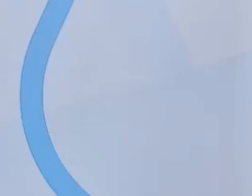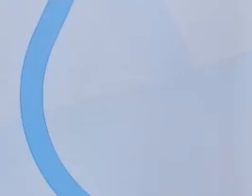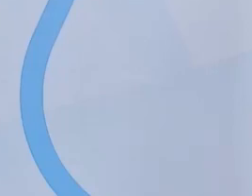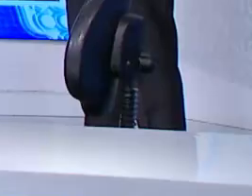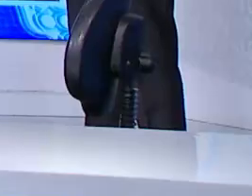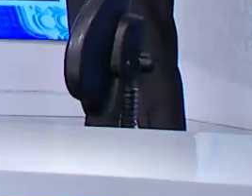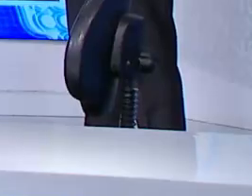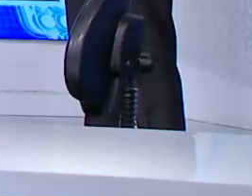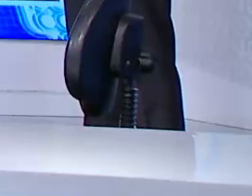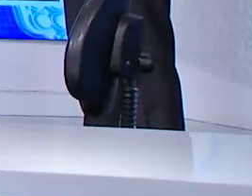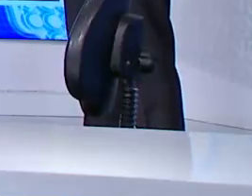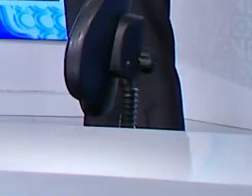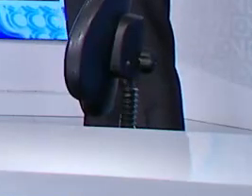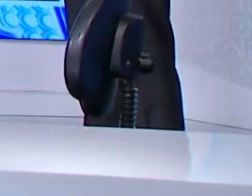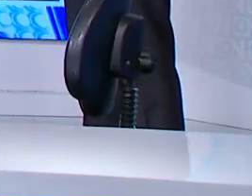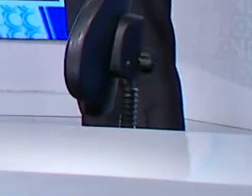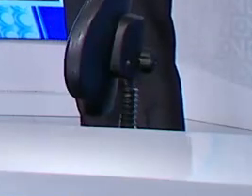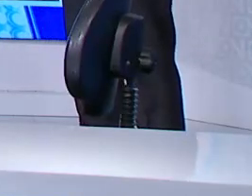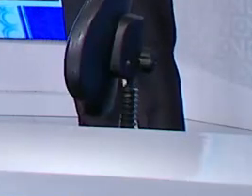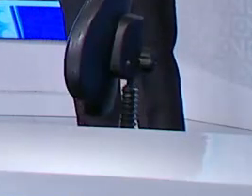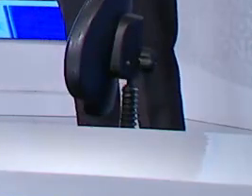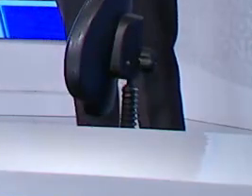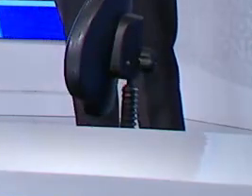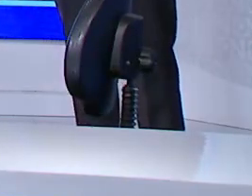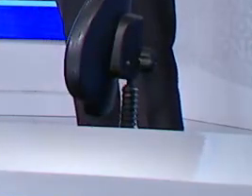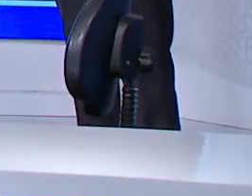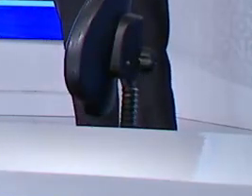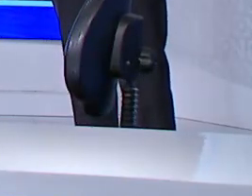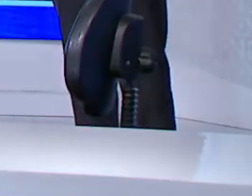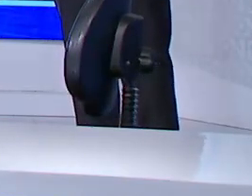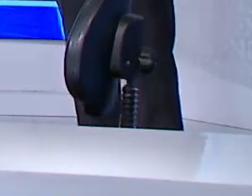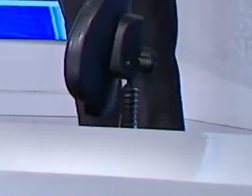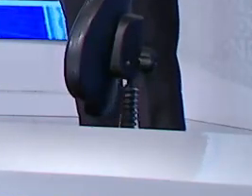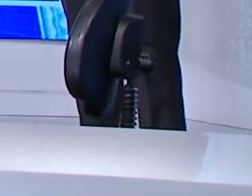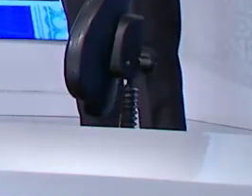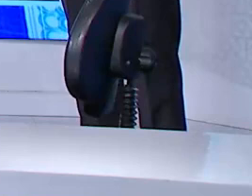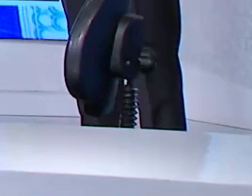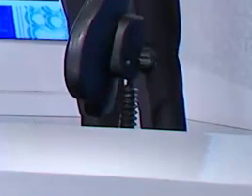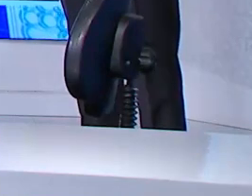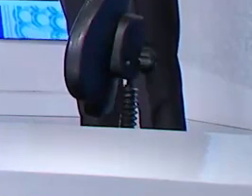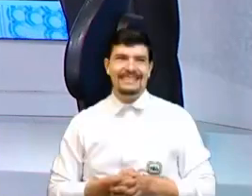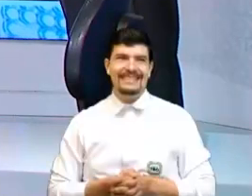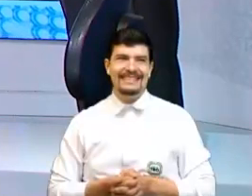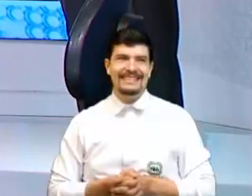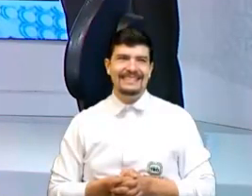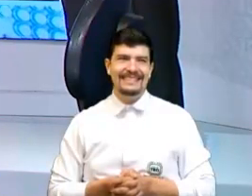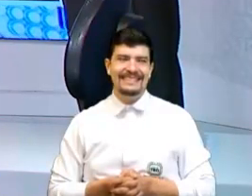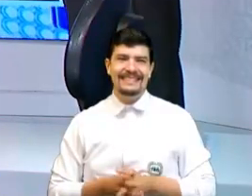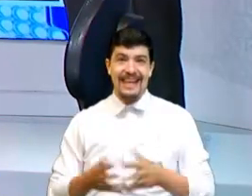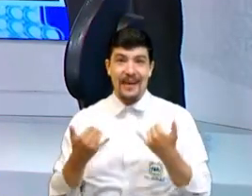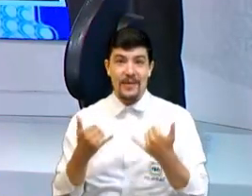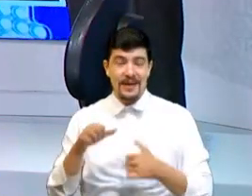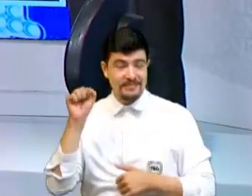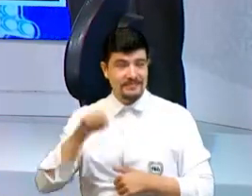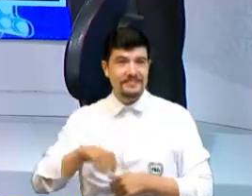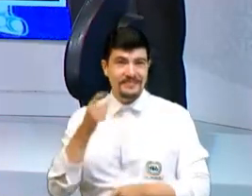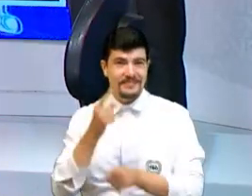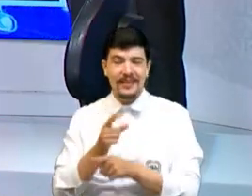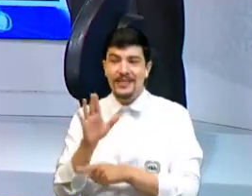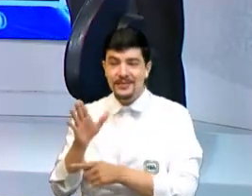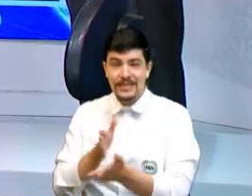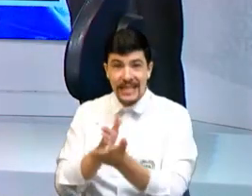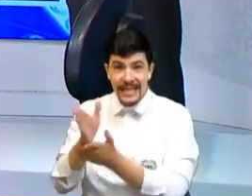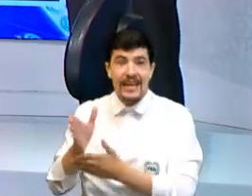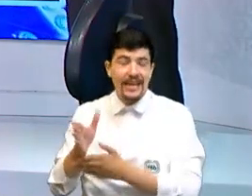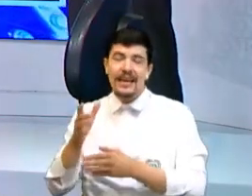Continuamos con más información y esta vez nos vamos a Málaga. Así es, una muy buena noticia se registra, pues fue declarado patrimonio cultural las fiestas de San Jerónimo que allí se